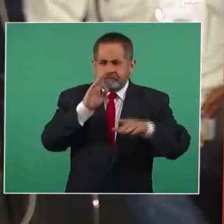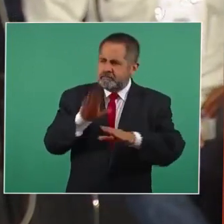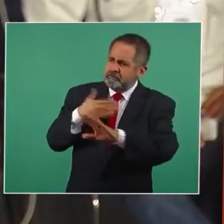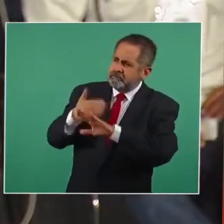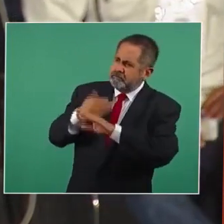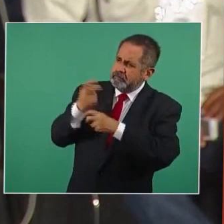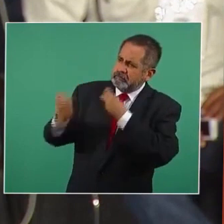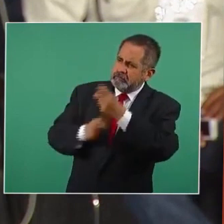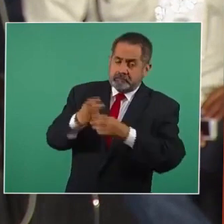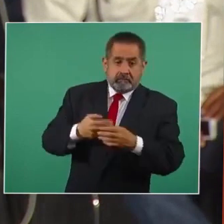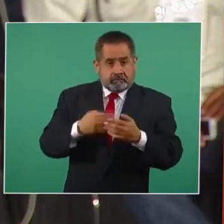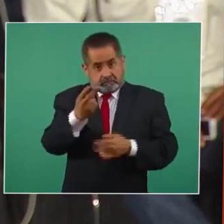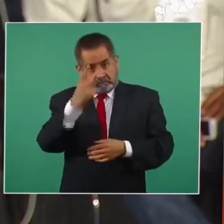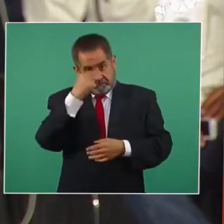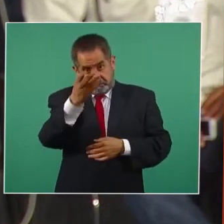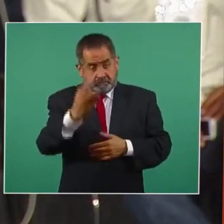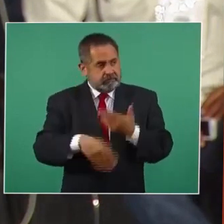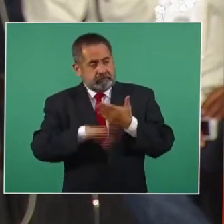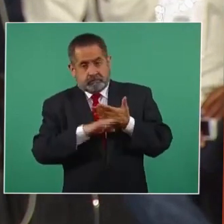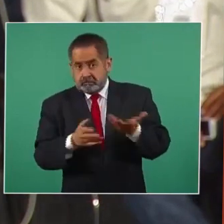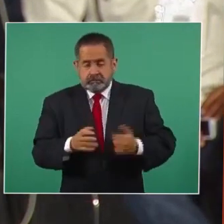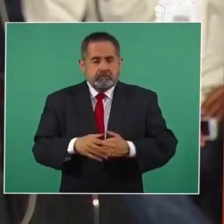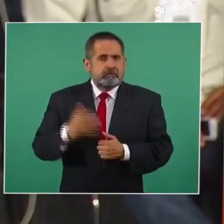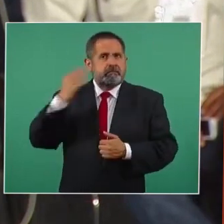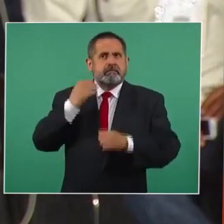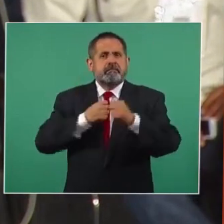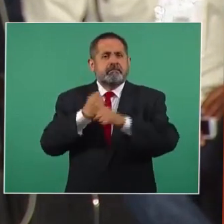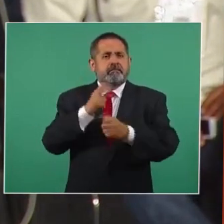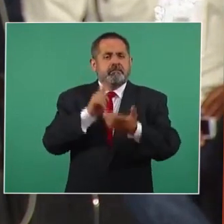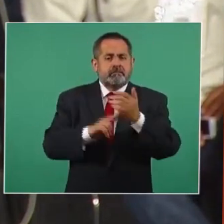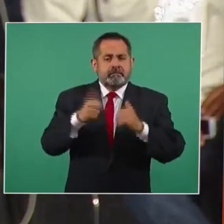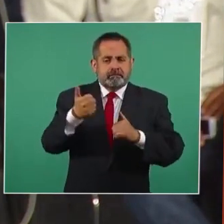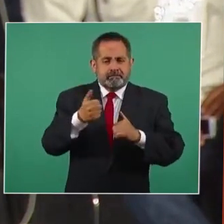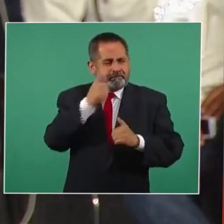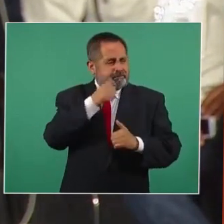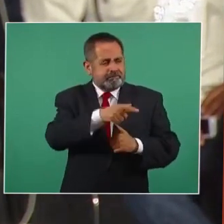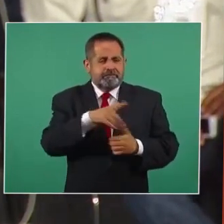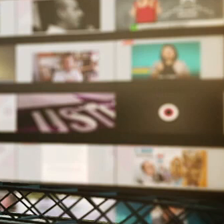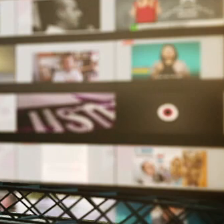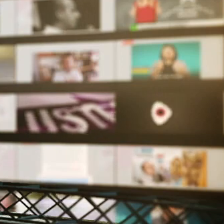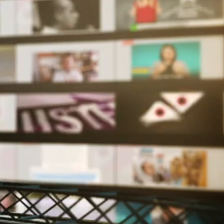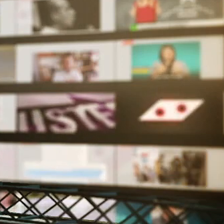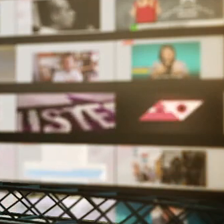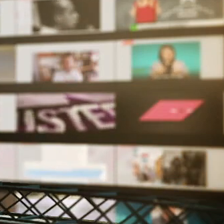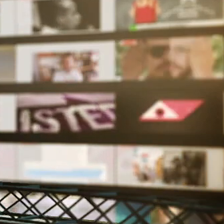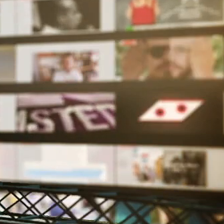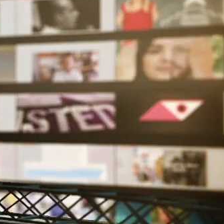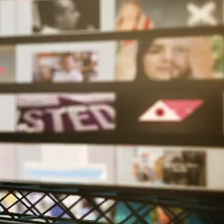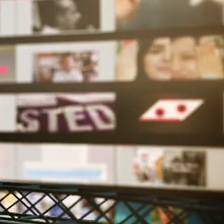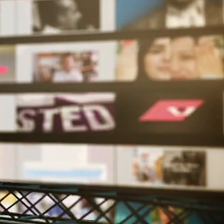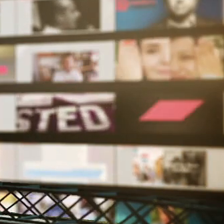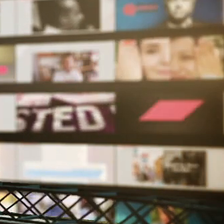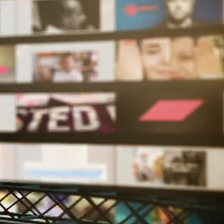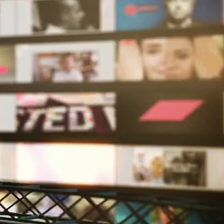que en algún otro momento, desde el 2006, como se ha mencionado aquí muchas veces, pues ha sido una guerra sucia. Andrés Manuel comentó que no